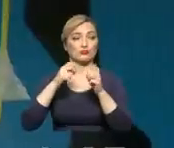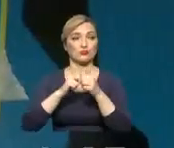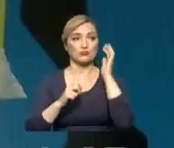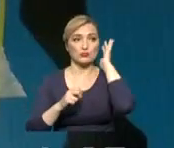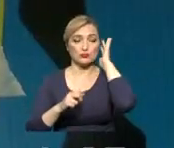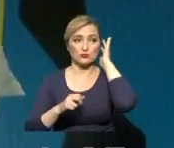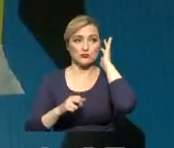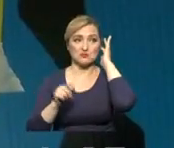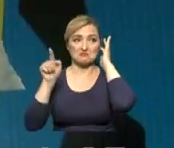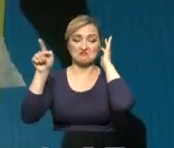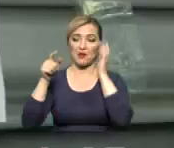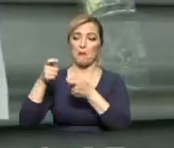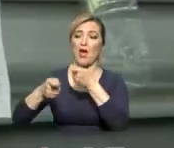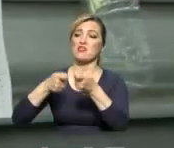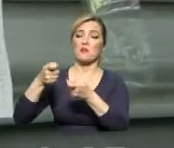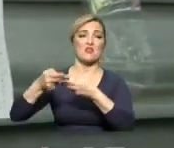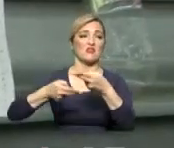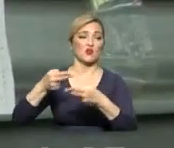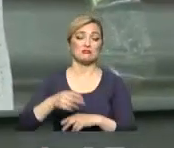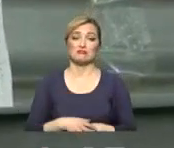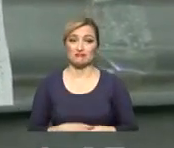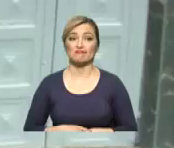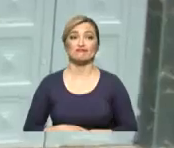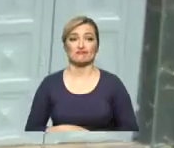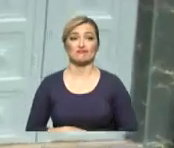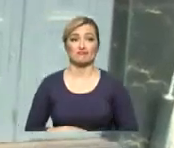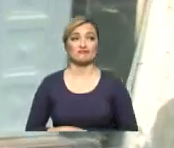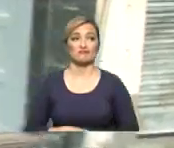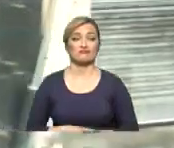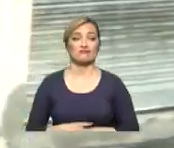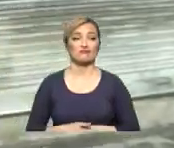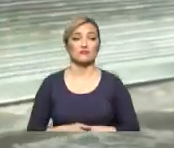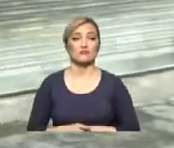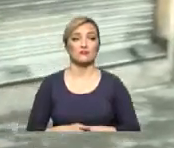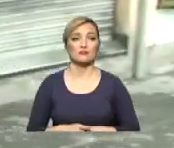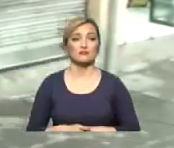problemática. Decenas de locales comerciales en venta y otros en arriendo.